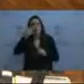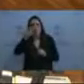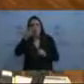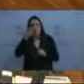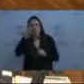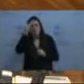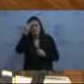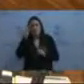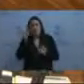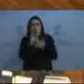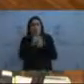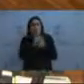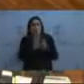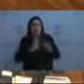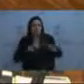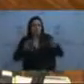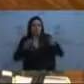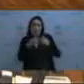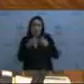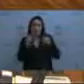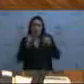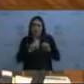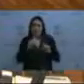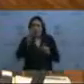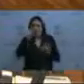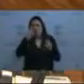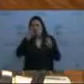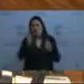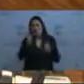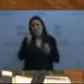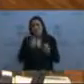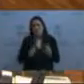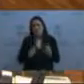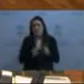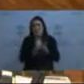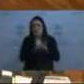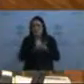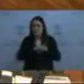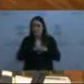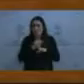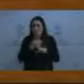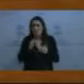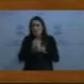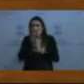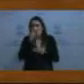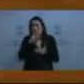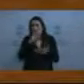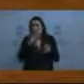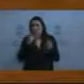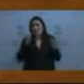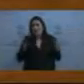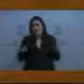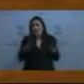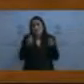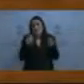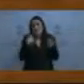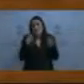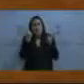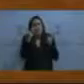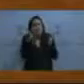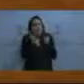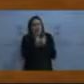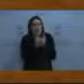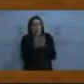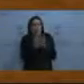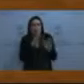la gestión del salario social básico y la preocupación porque este mejore. En cualquier caso, intentaré ser lo más rápido posible porque